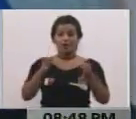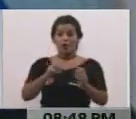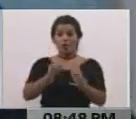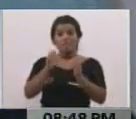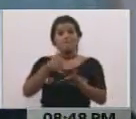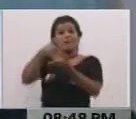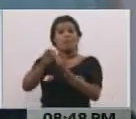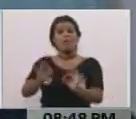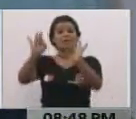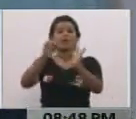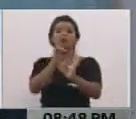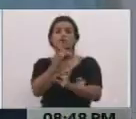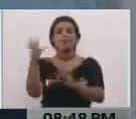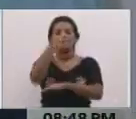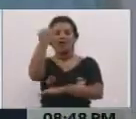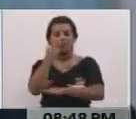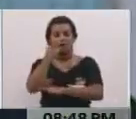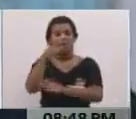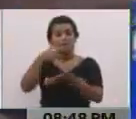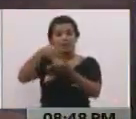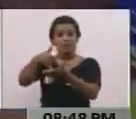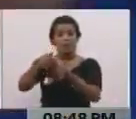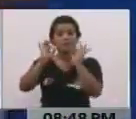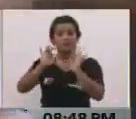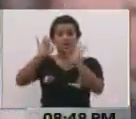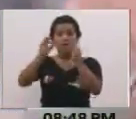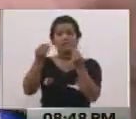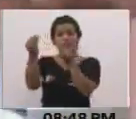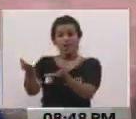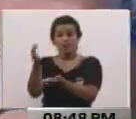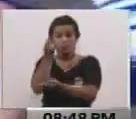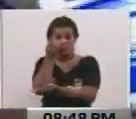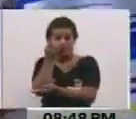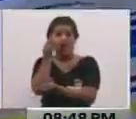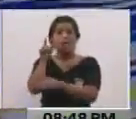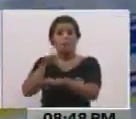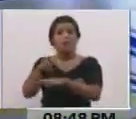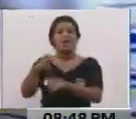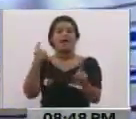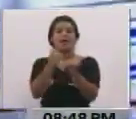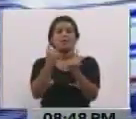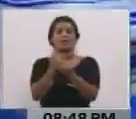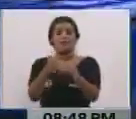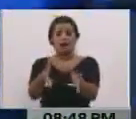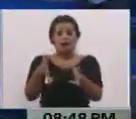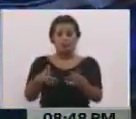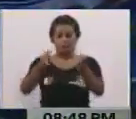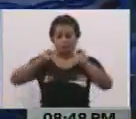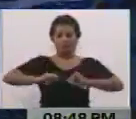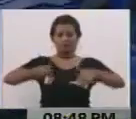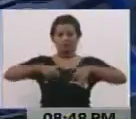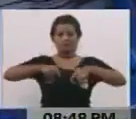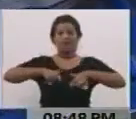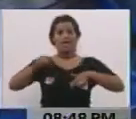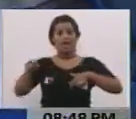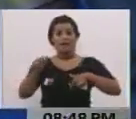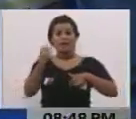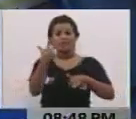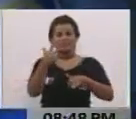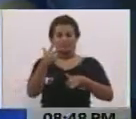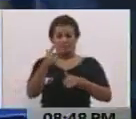clase a Yulimar Rojas, campeona mundial en pista cubierta, en la especialidad de triple salto y